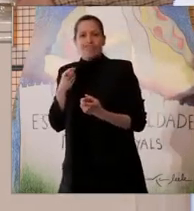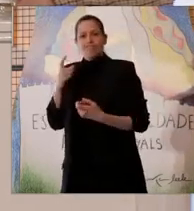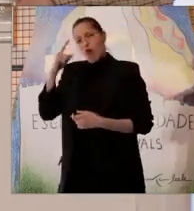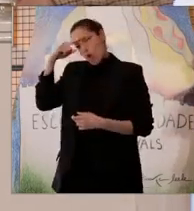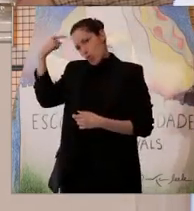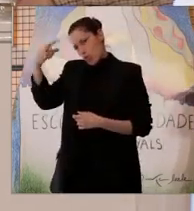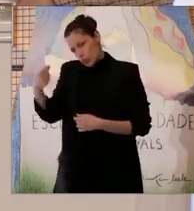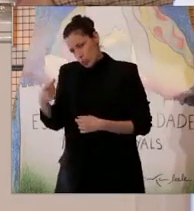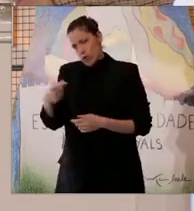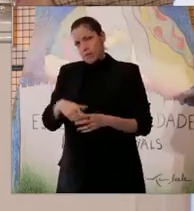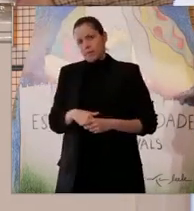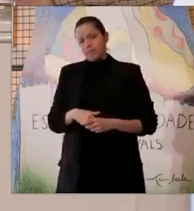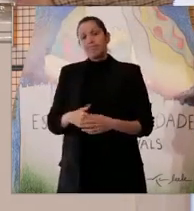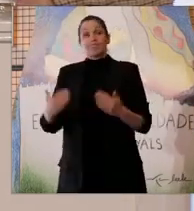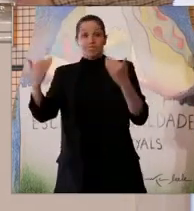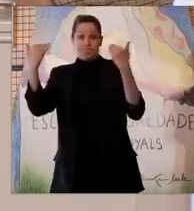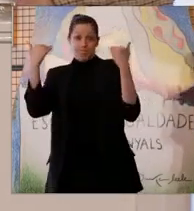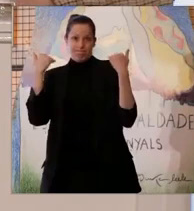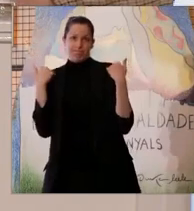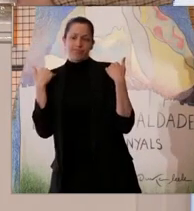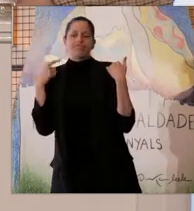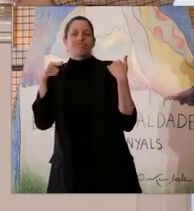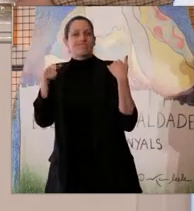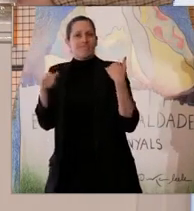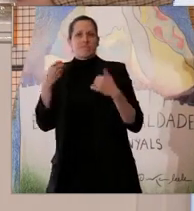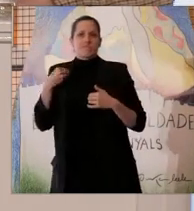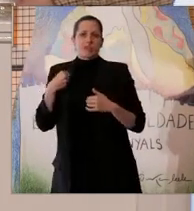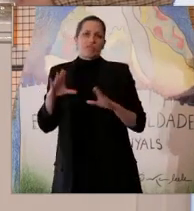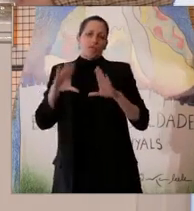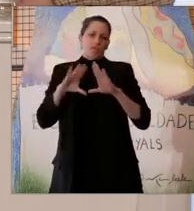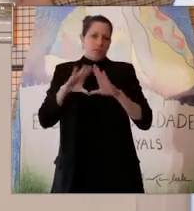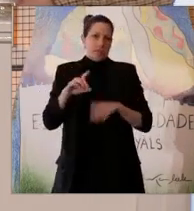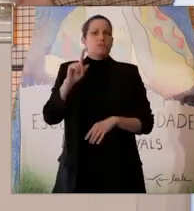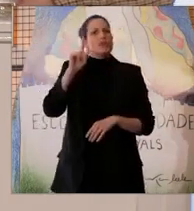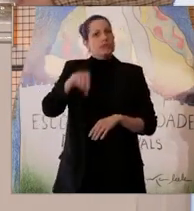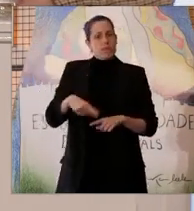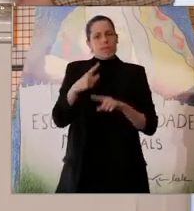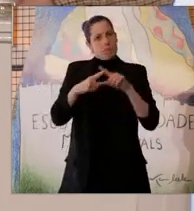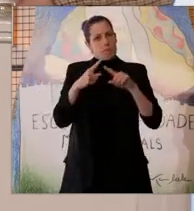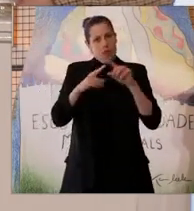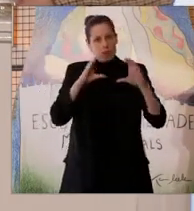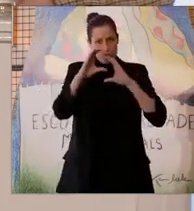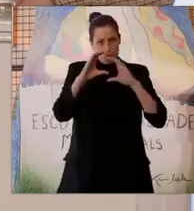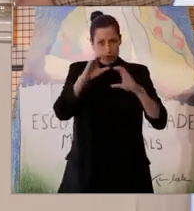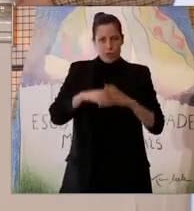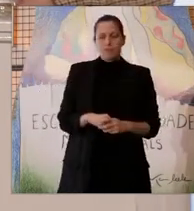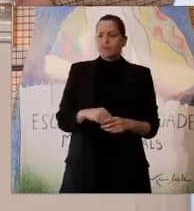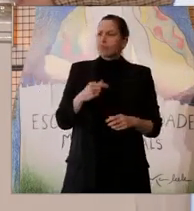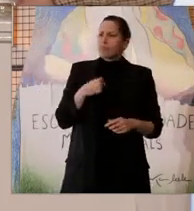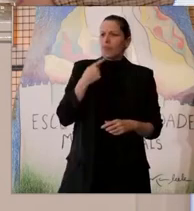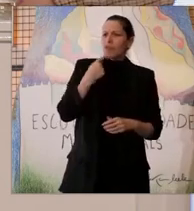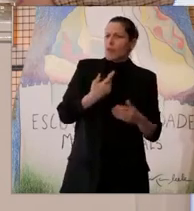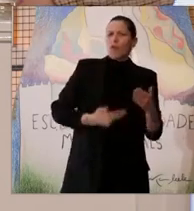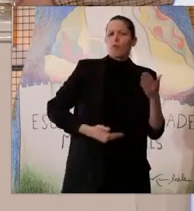responsabilidad del feminismo Y por supuesto de los medios de comunicación Cuando digo que el feminismo el periodismo es feminista o no es